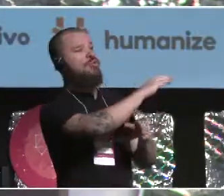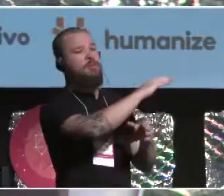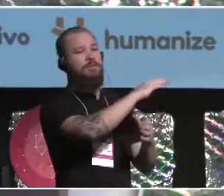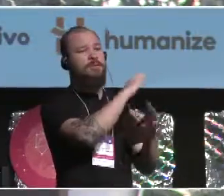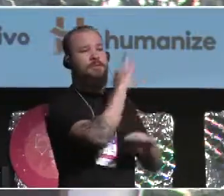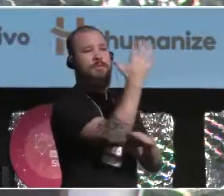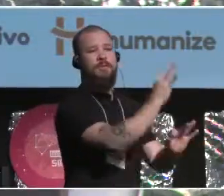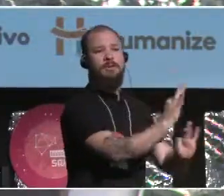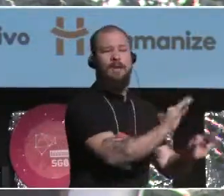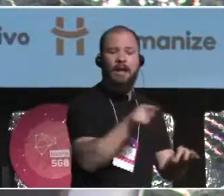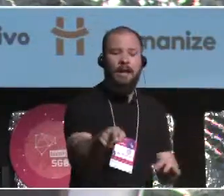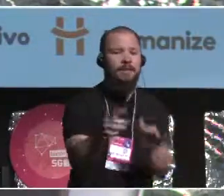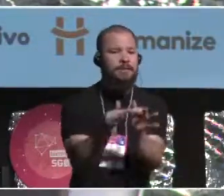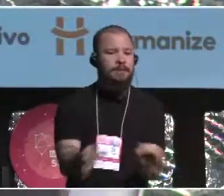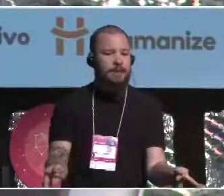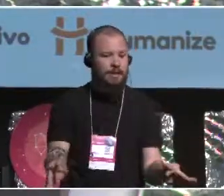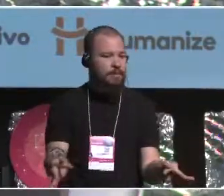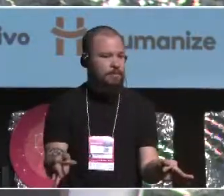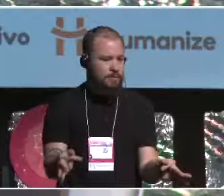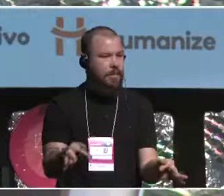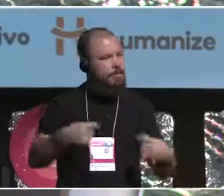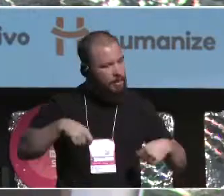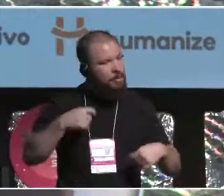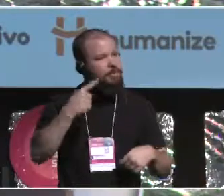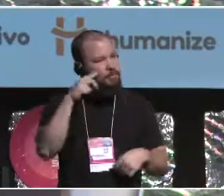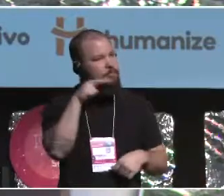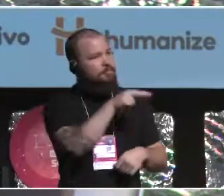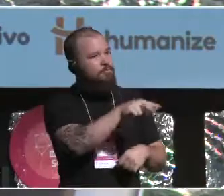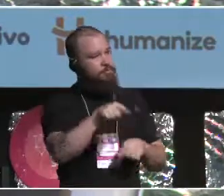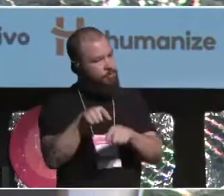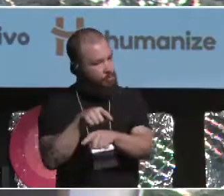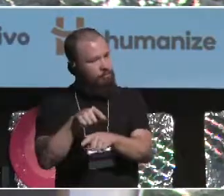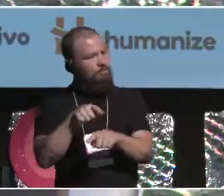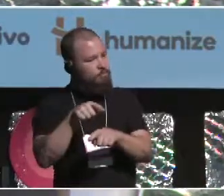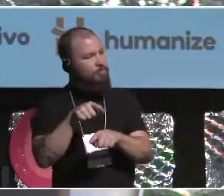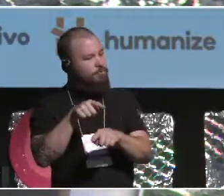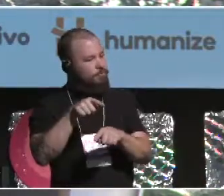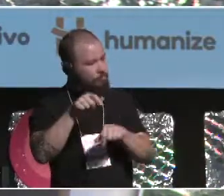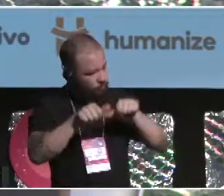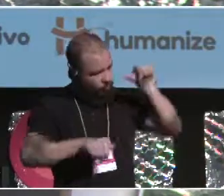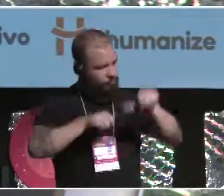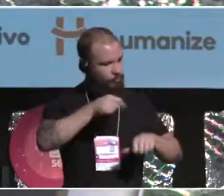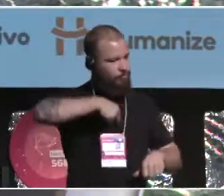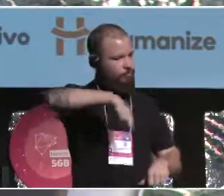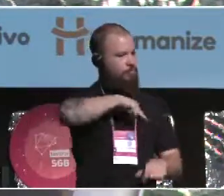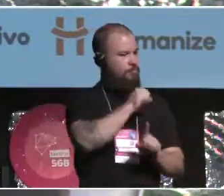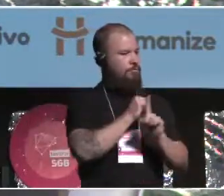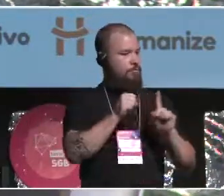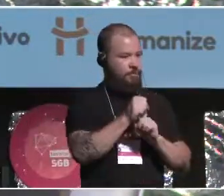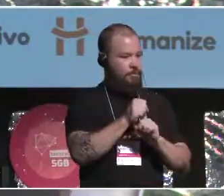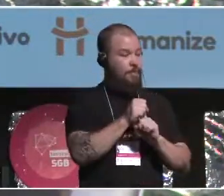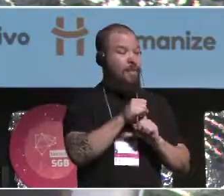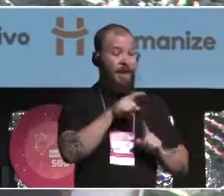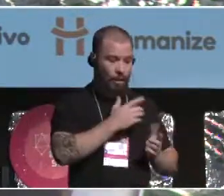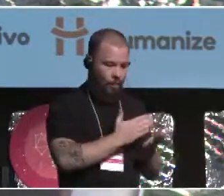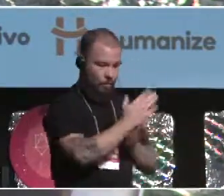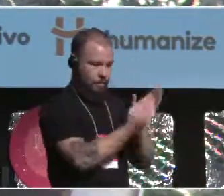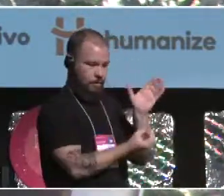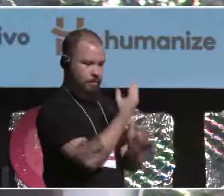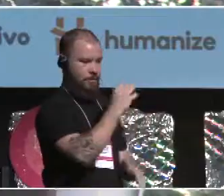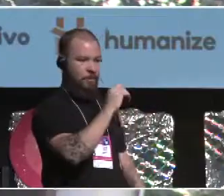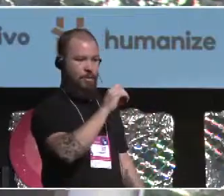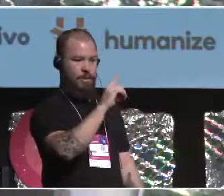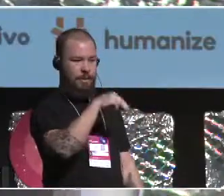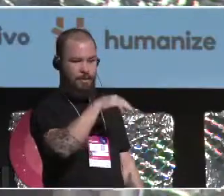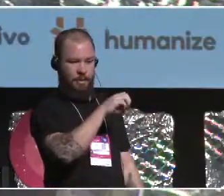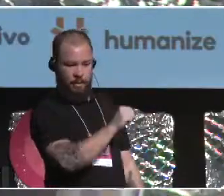vemos reflejados en el día a día, y a veces también se pensó cuando nacieron los ODM y luego la transición a los ODS que